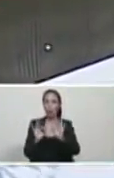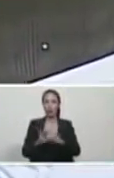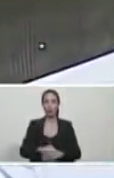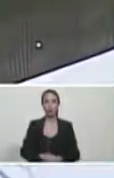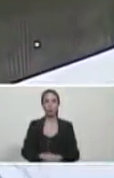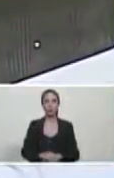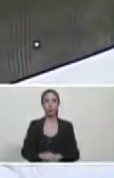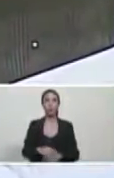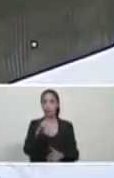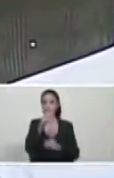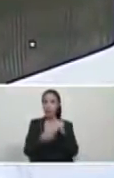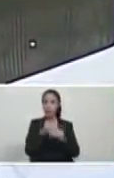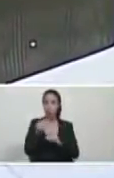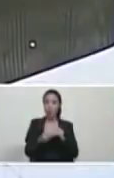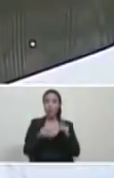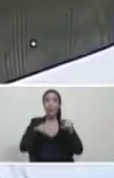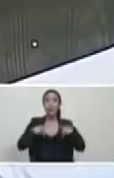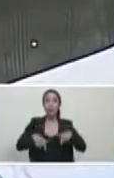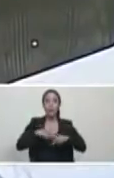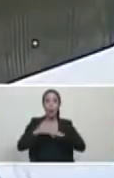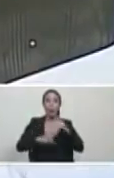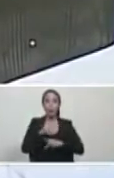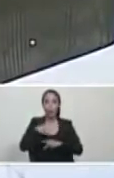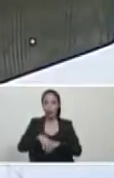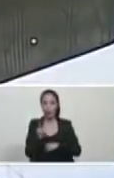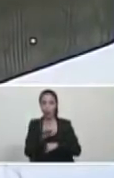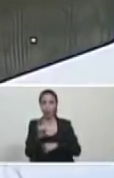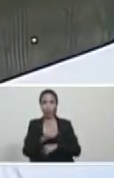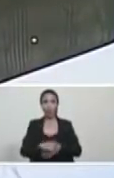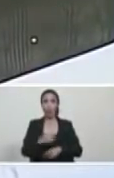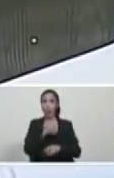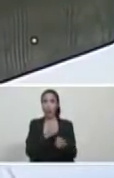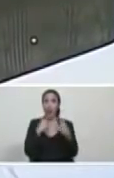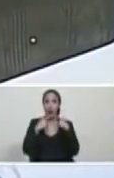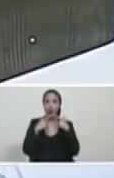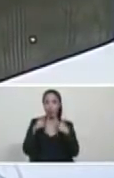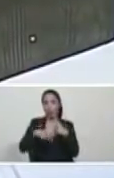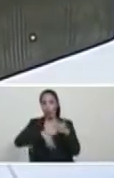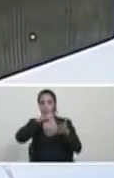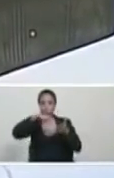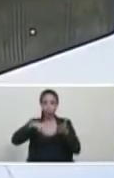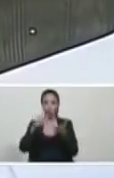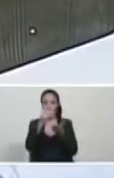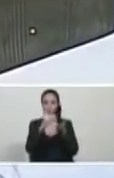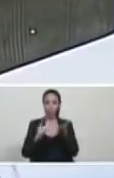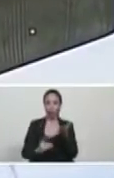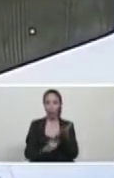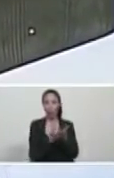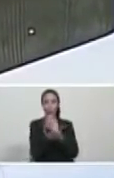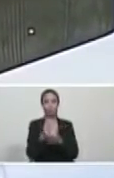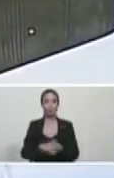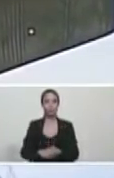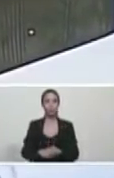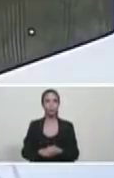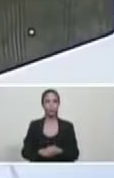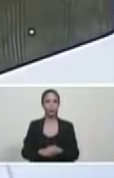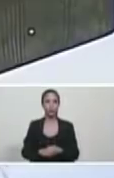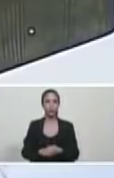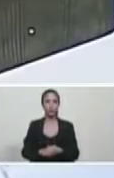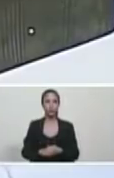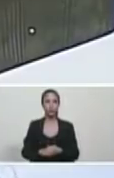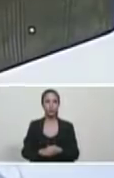lo hacen ustedes. Claro, y el tablero. Además, un tablero artístico, ¿no? El material de Pequivén, de las Petrocasas. Correcto. La estamos utilizando